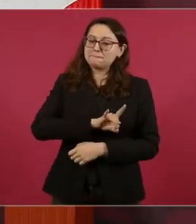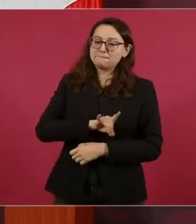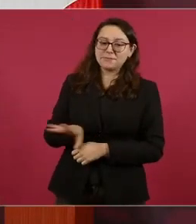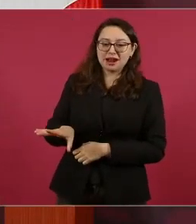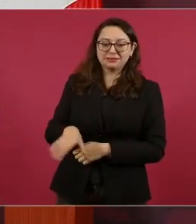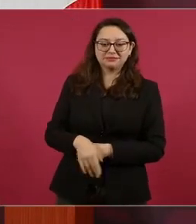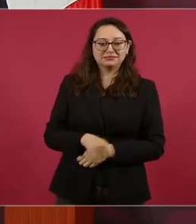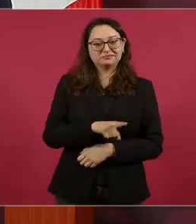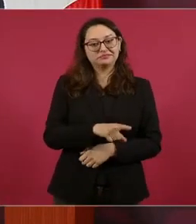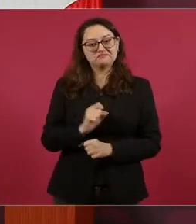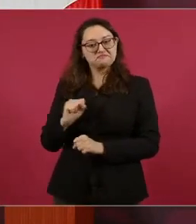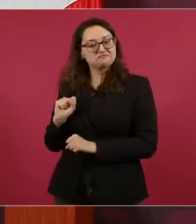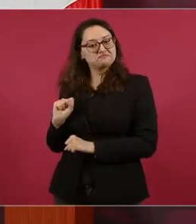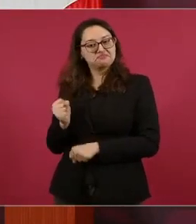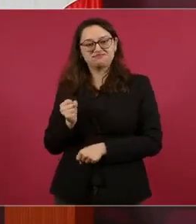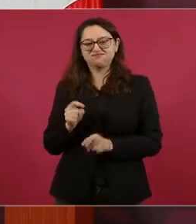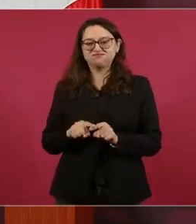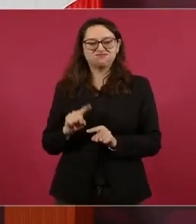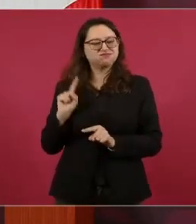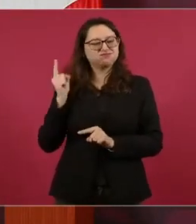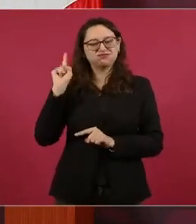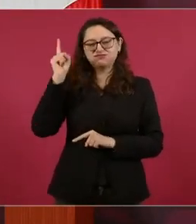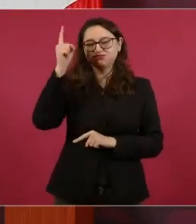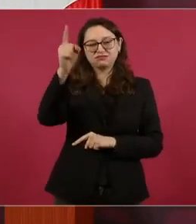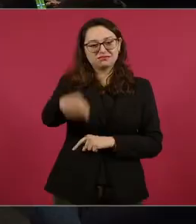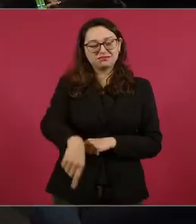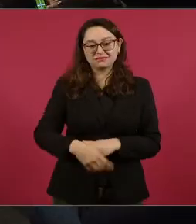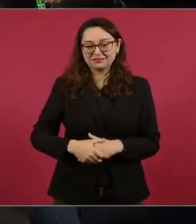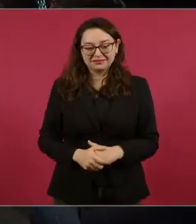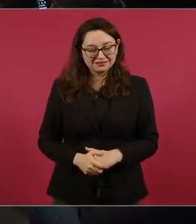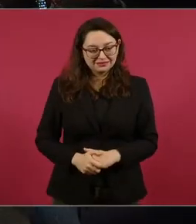batió un doble